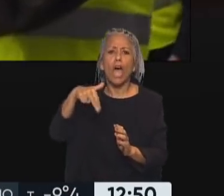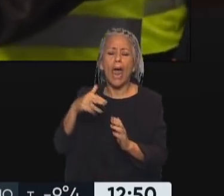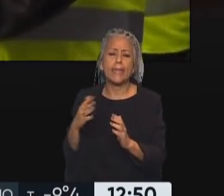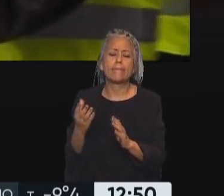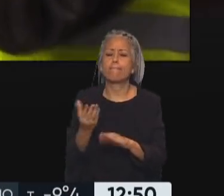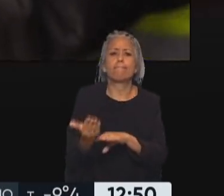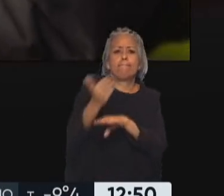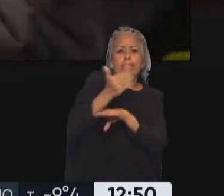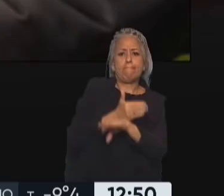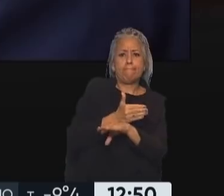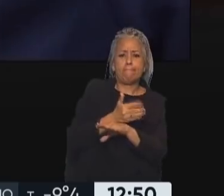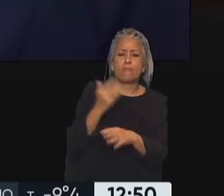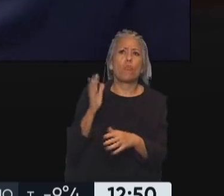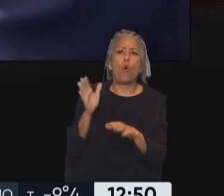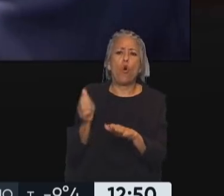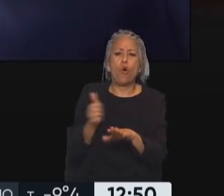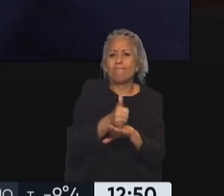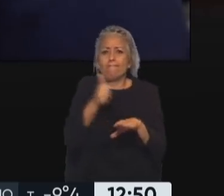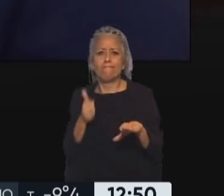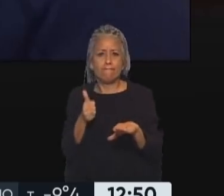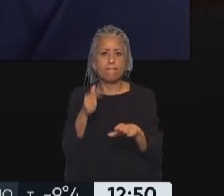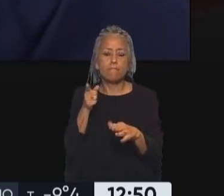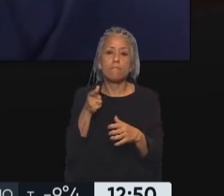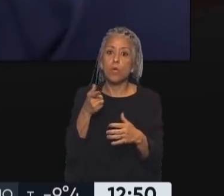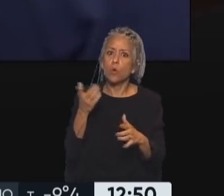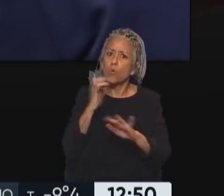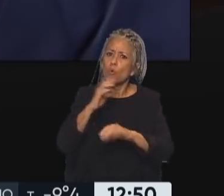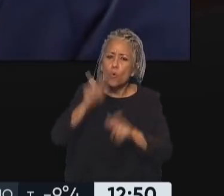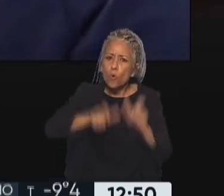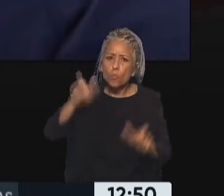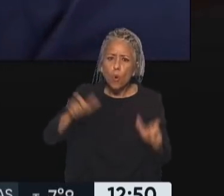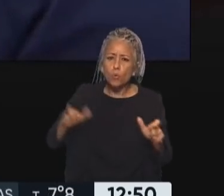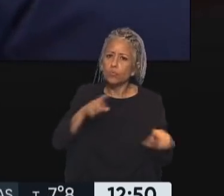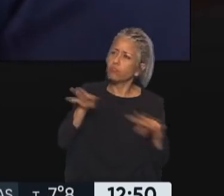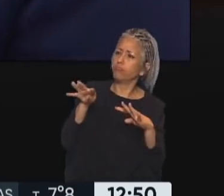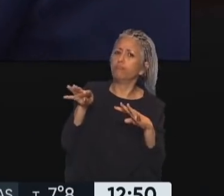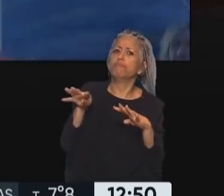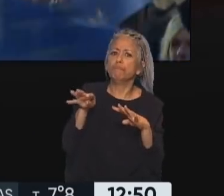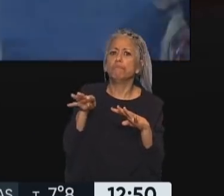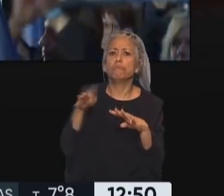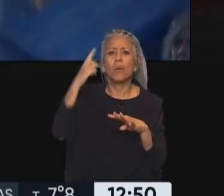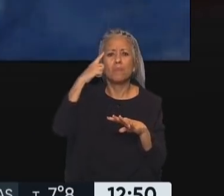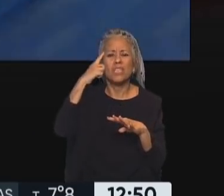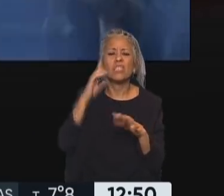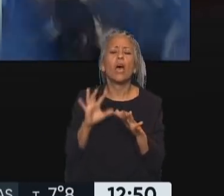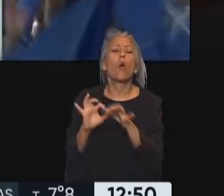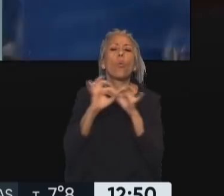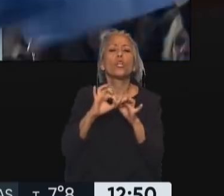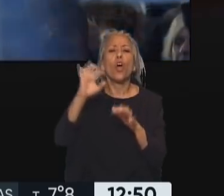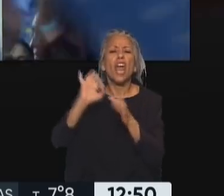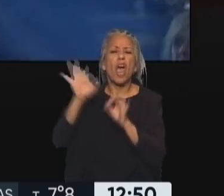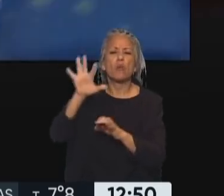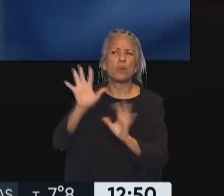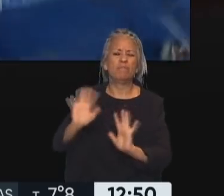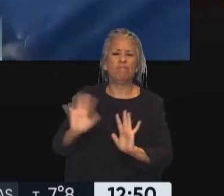propuesta. Y esto puede llegar a ser muy popular, o sea, es bastante popular entre el electorado que considera que la Unión Europea es un lastre. Y que